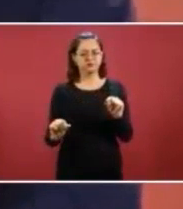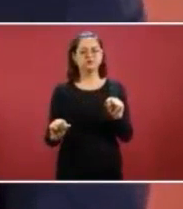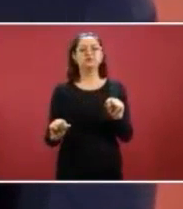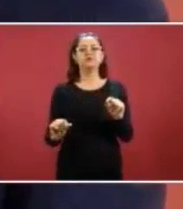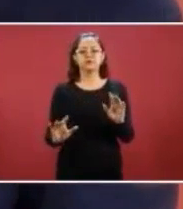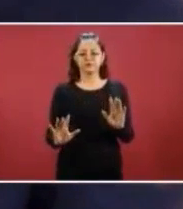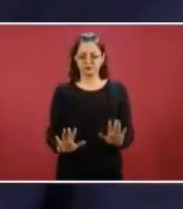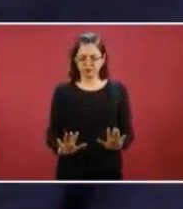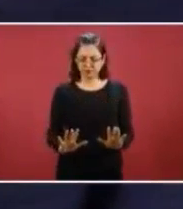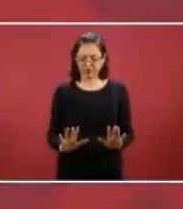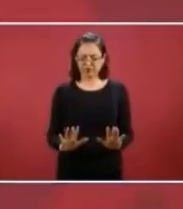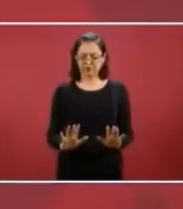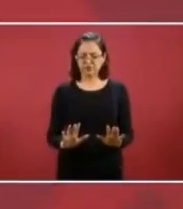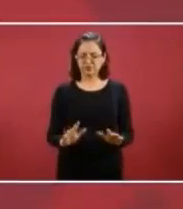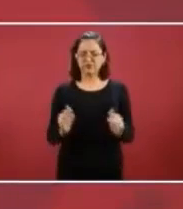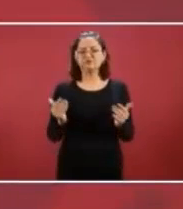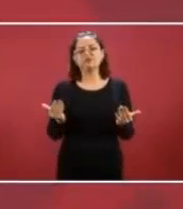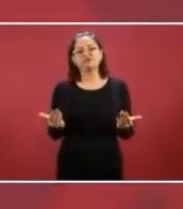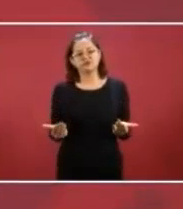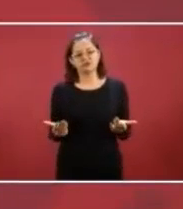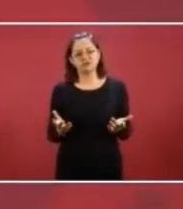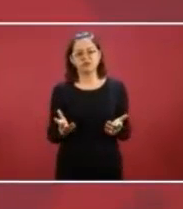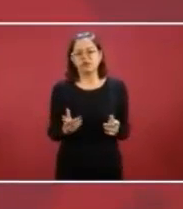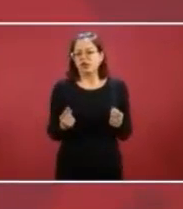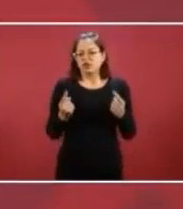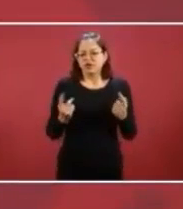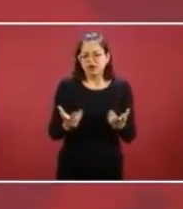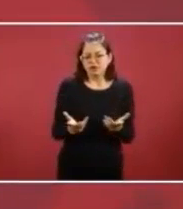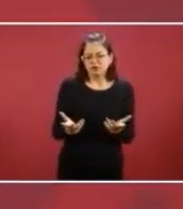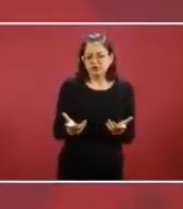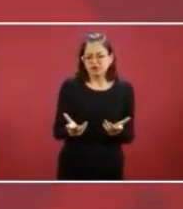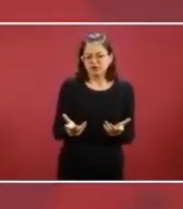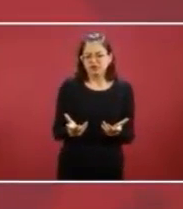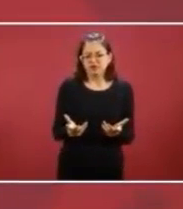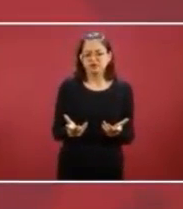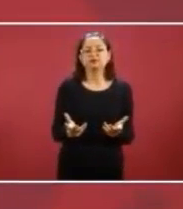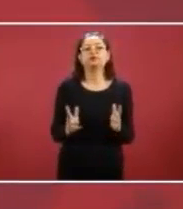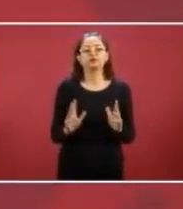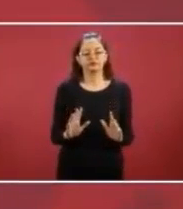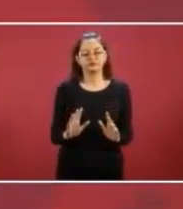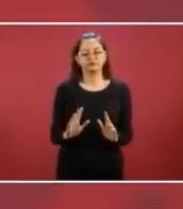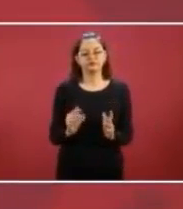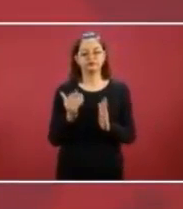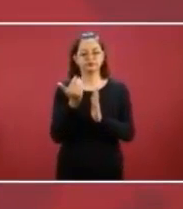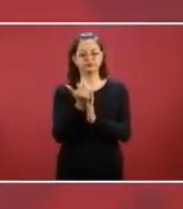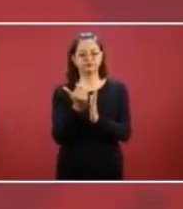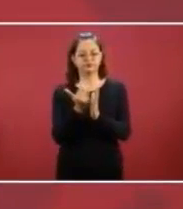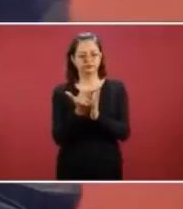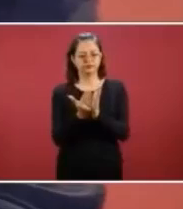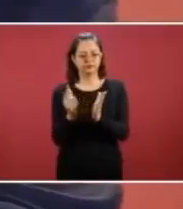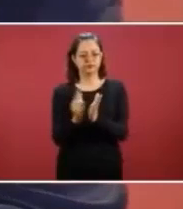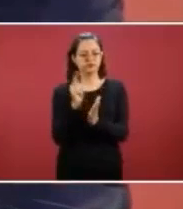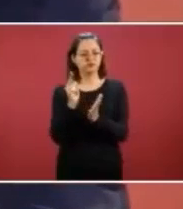pues entonces actuaríamos en el marco de las